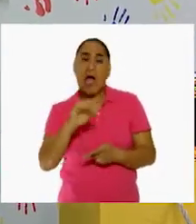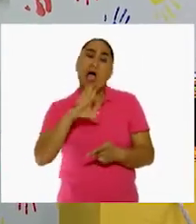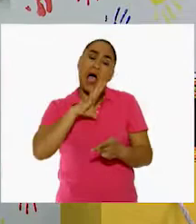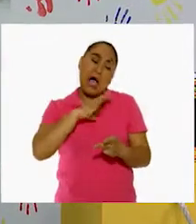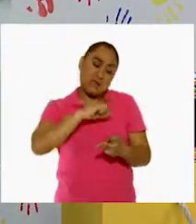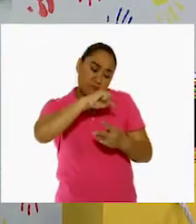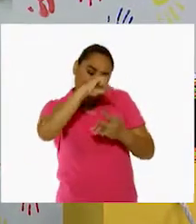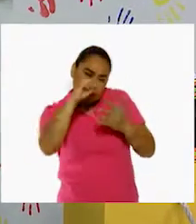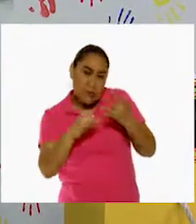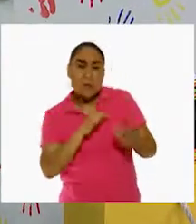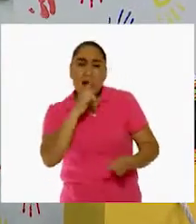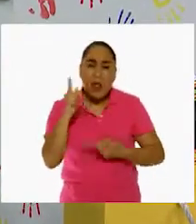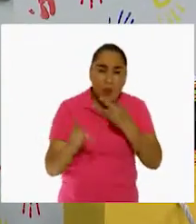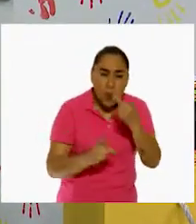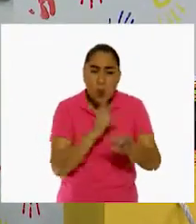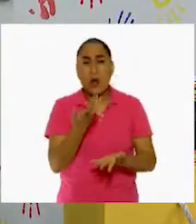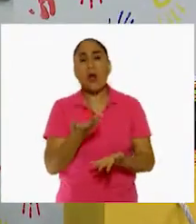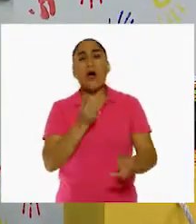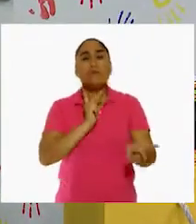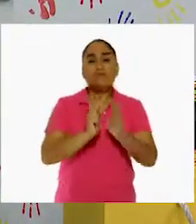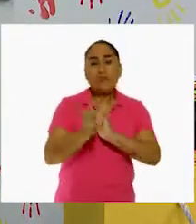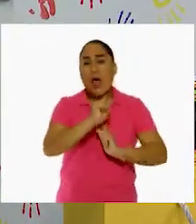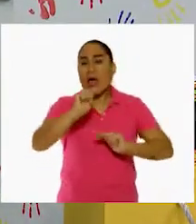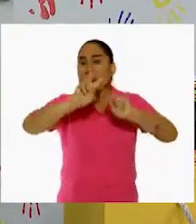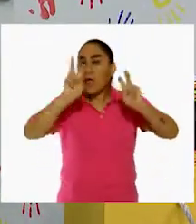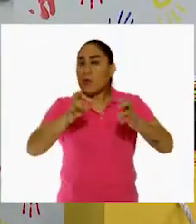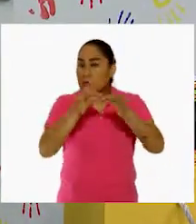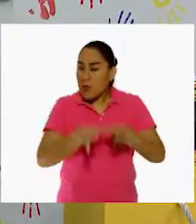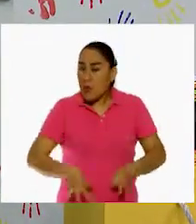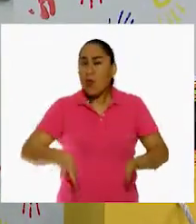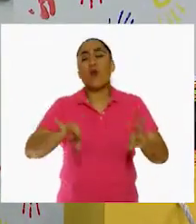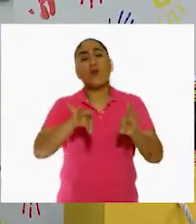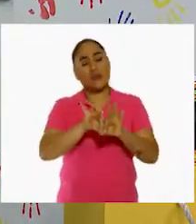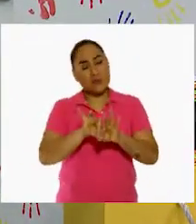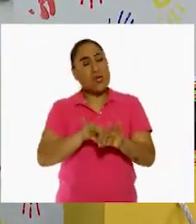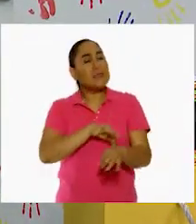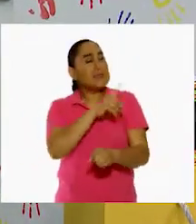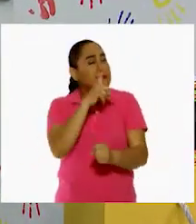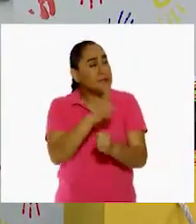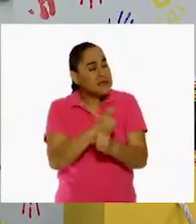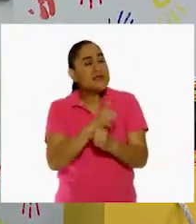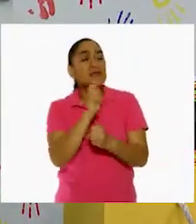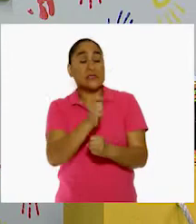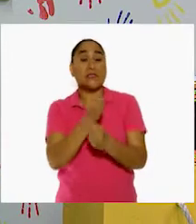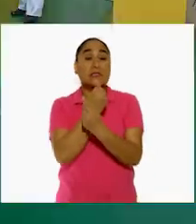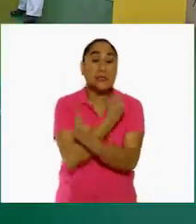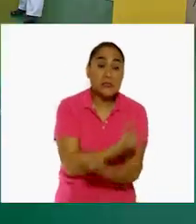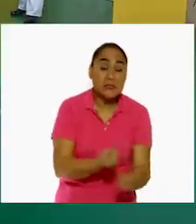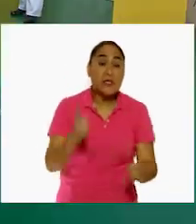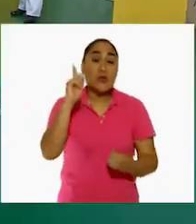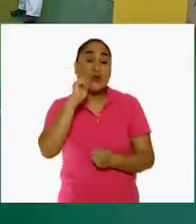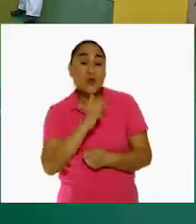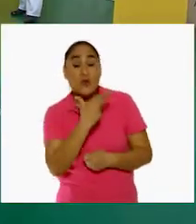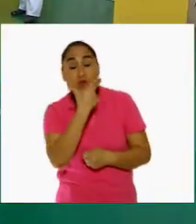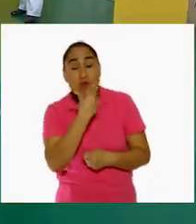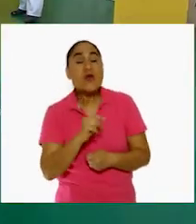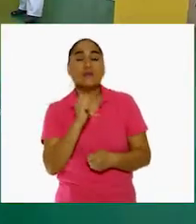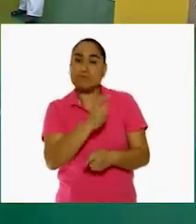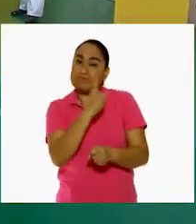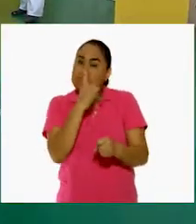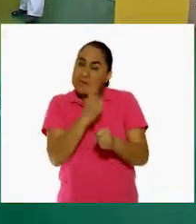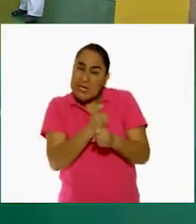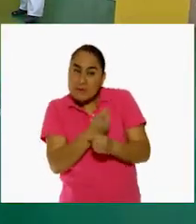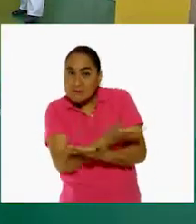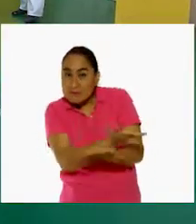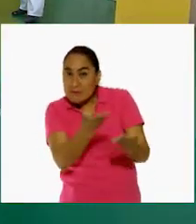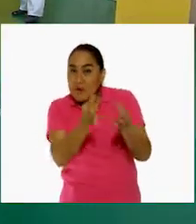preguntas, conversaremos sobre temas importantes, pero sobre todo, donde niñas y niños son protagonistas y se hará escuchar su